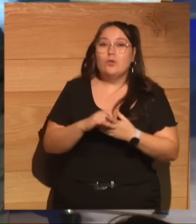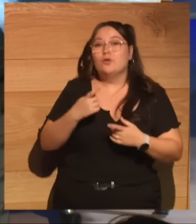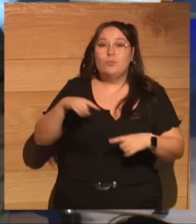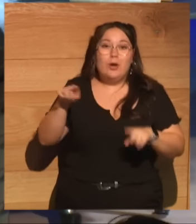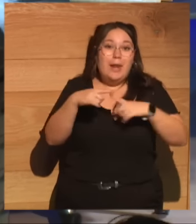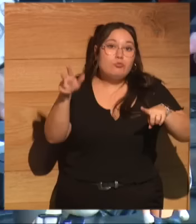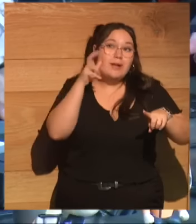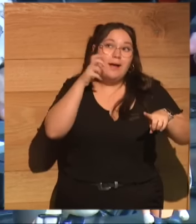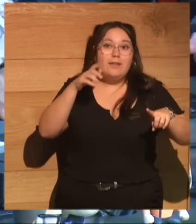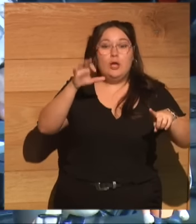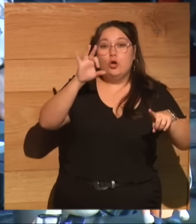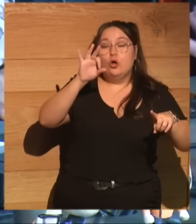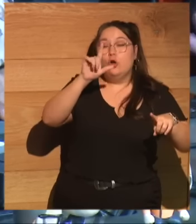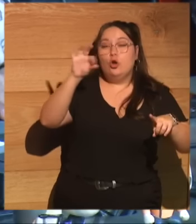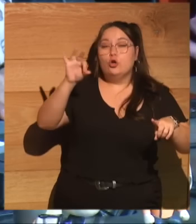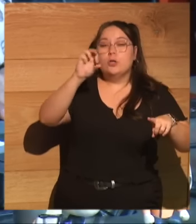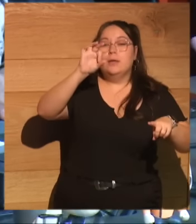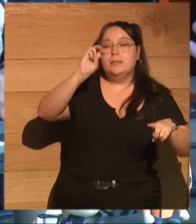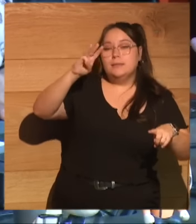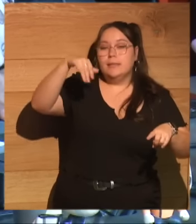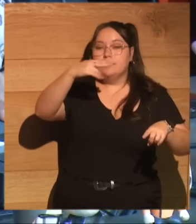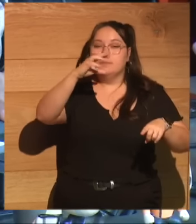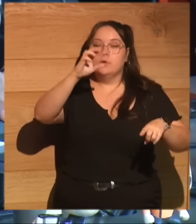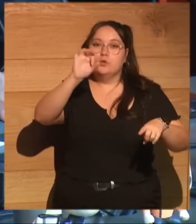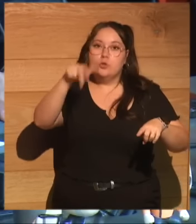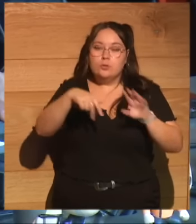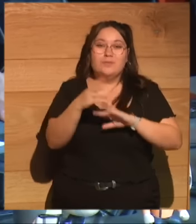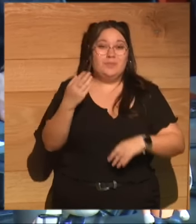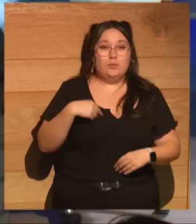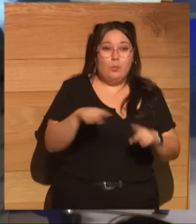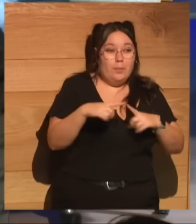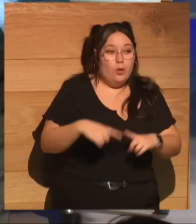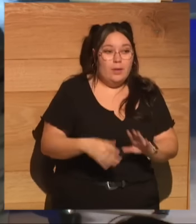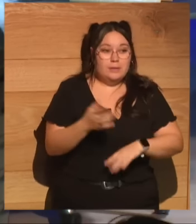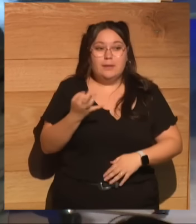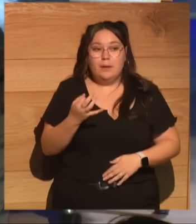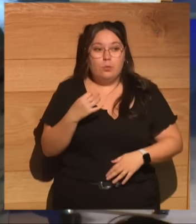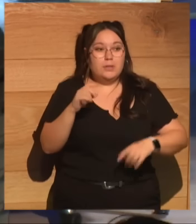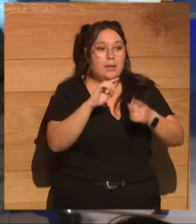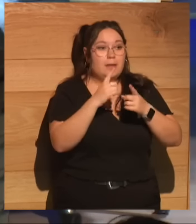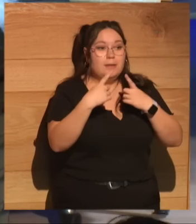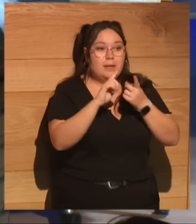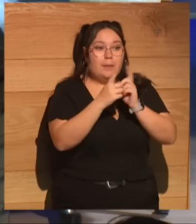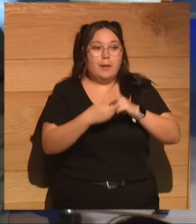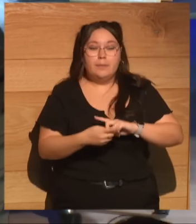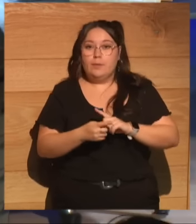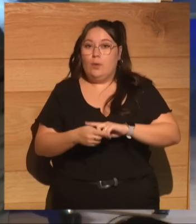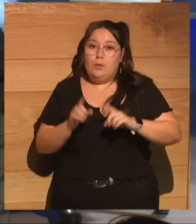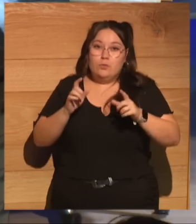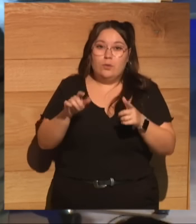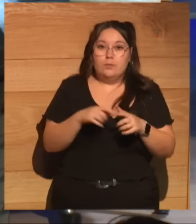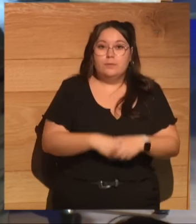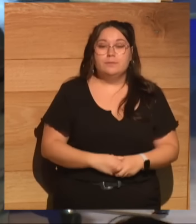de los Simpsons, y ahí es un ir fíjate la propia... de melodías todo el rato, ¿no? Tienes que estar cambiando todo el rato.